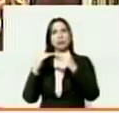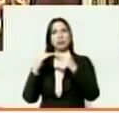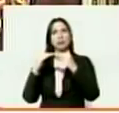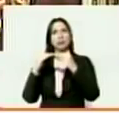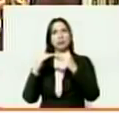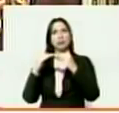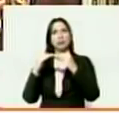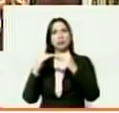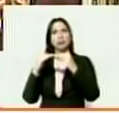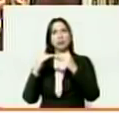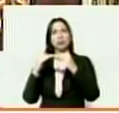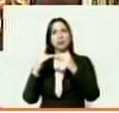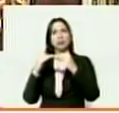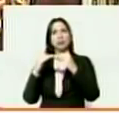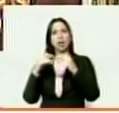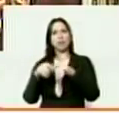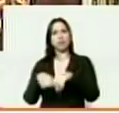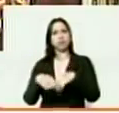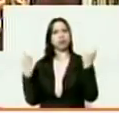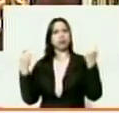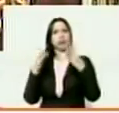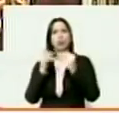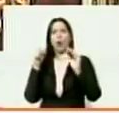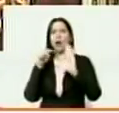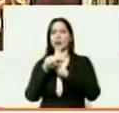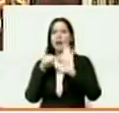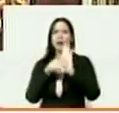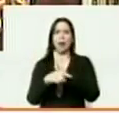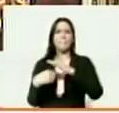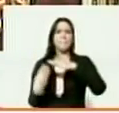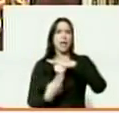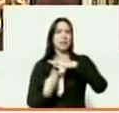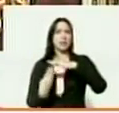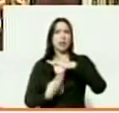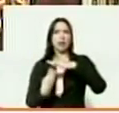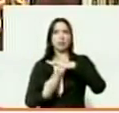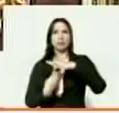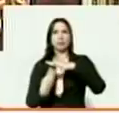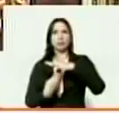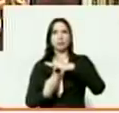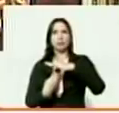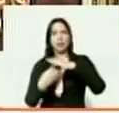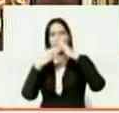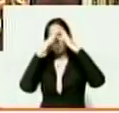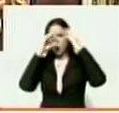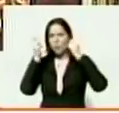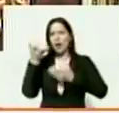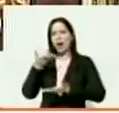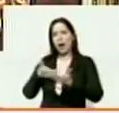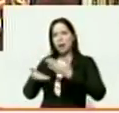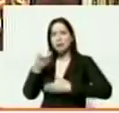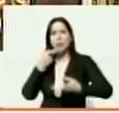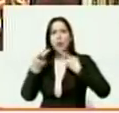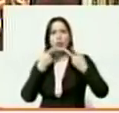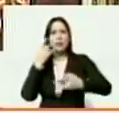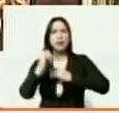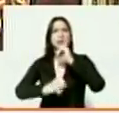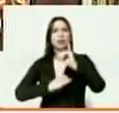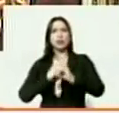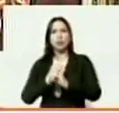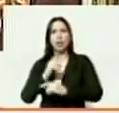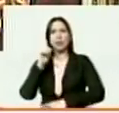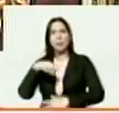y ha roto todas las reglas básicas de la diplomacia, de la política internacional y